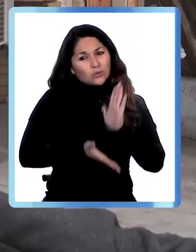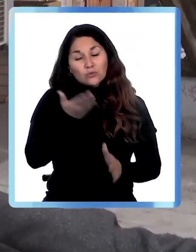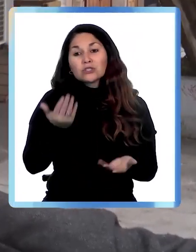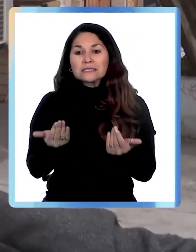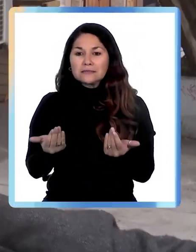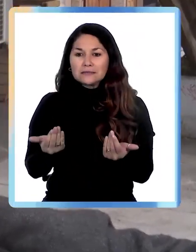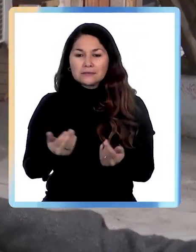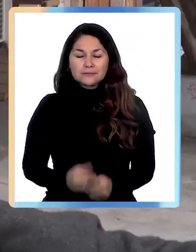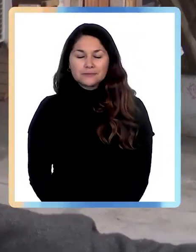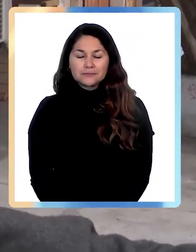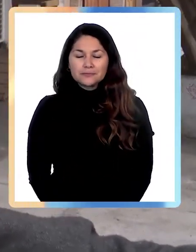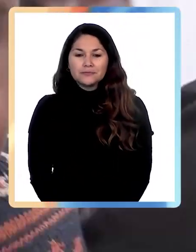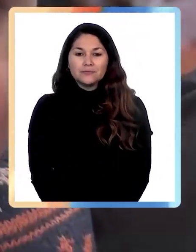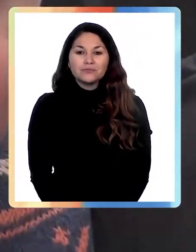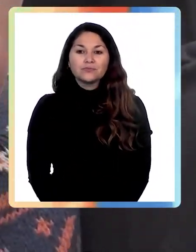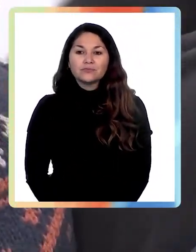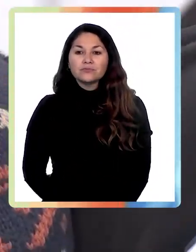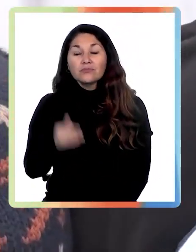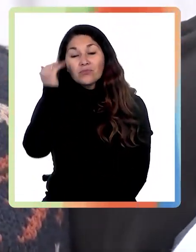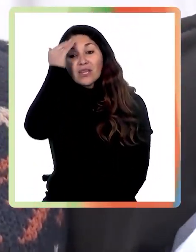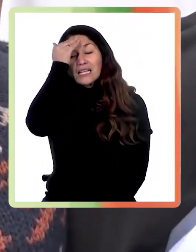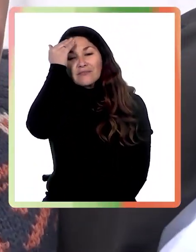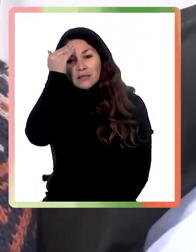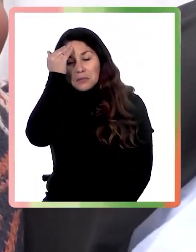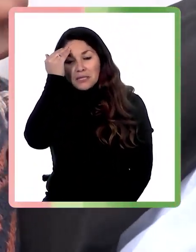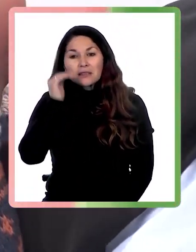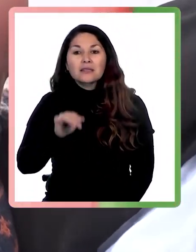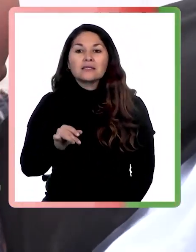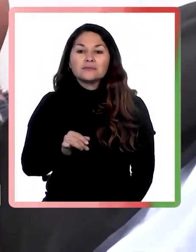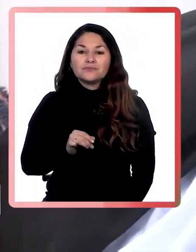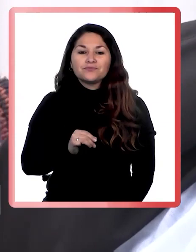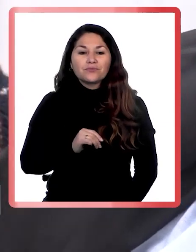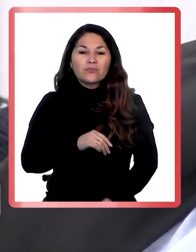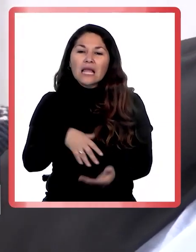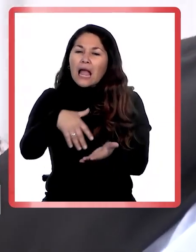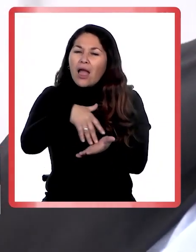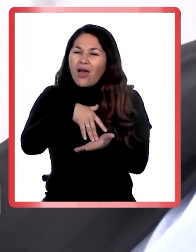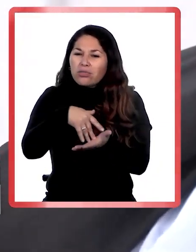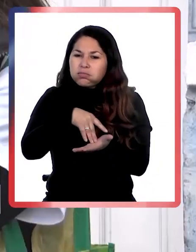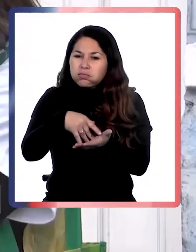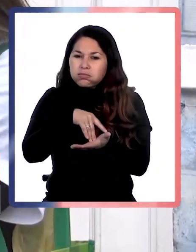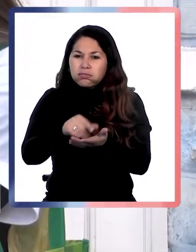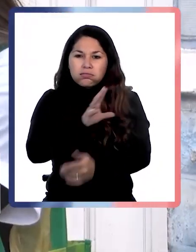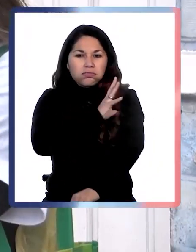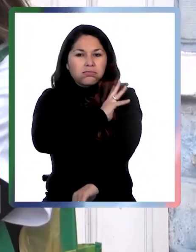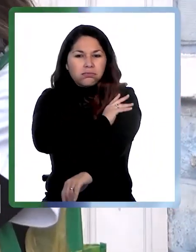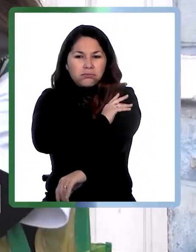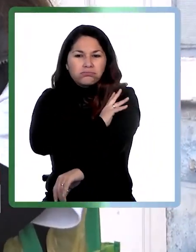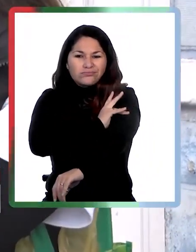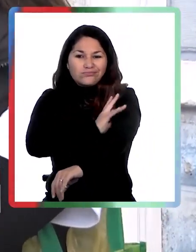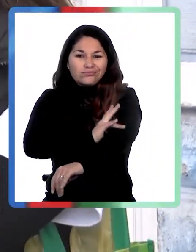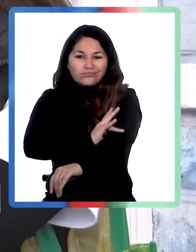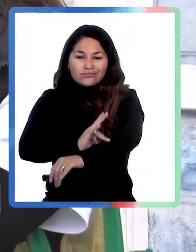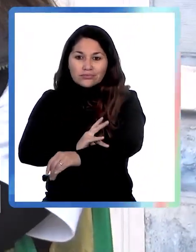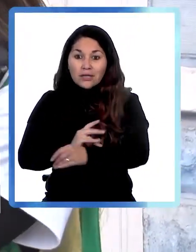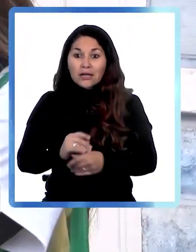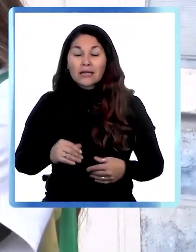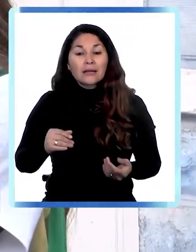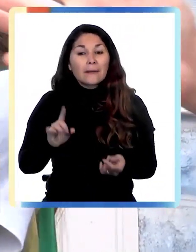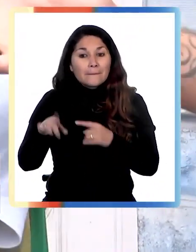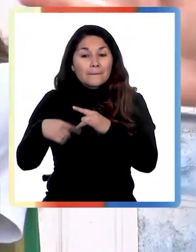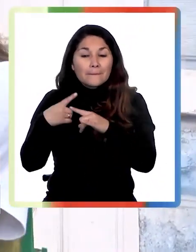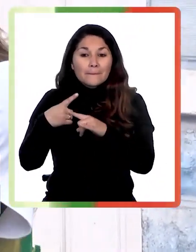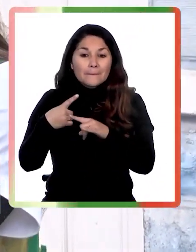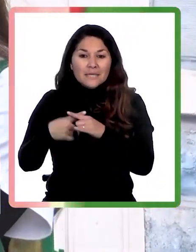y tenemos que juntar plata por todos lados esta enfermedad se caracteriza por generar una debilidad muscular progresiva incluyendo